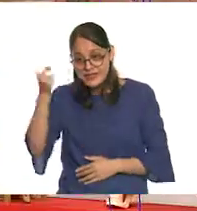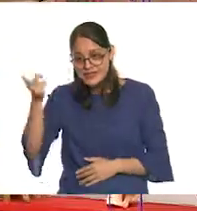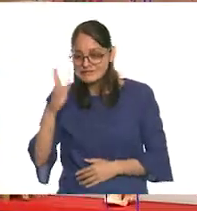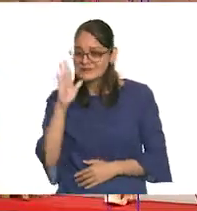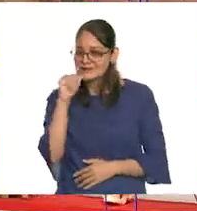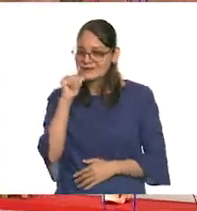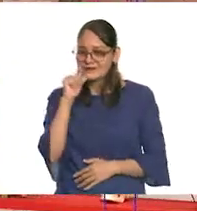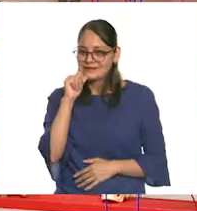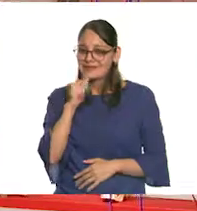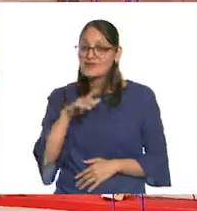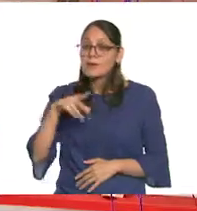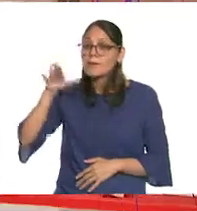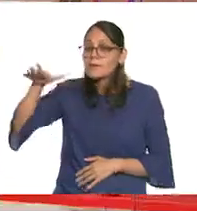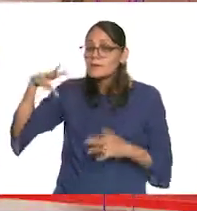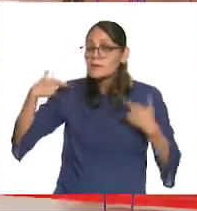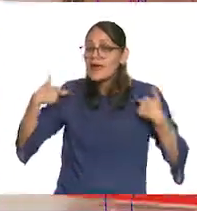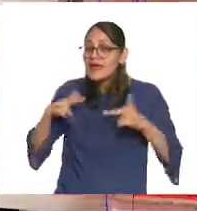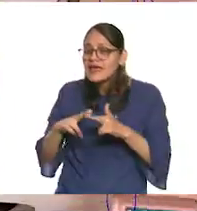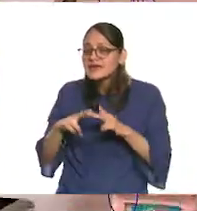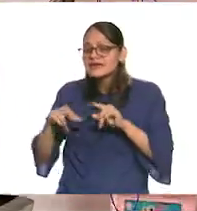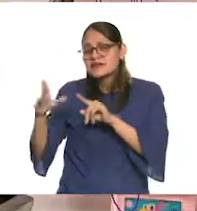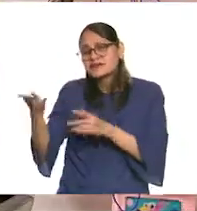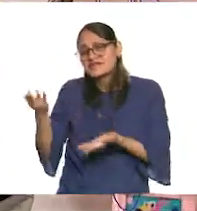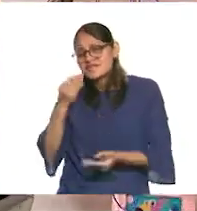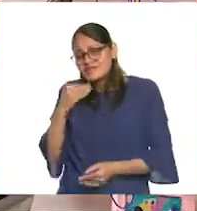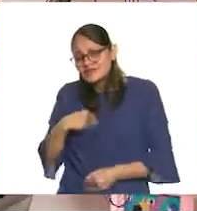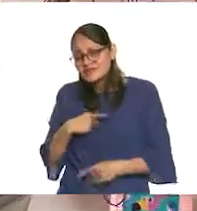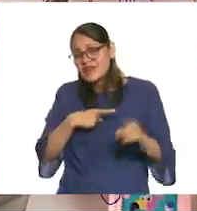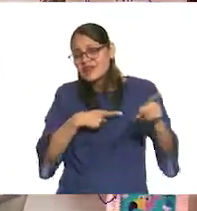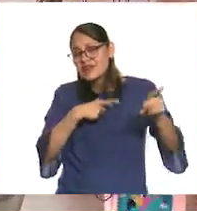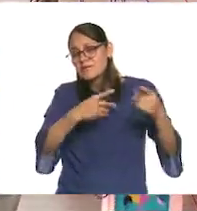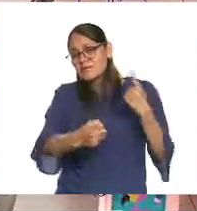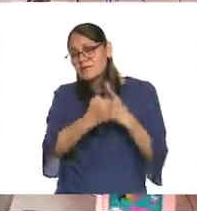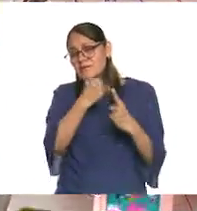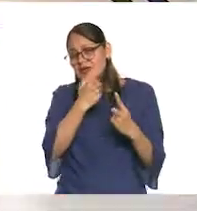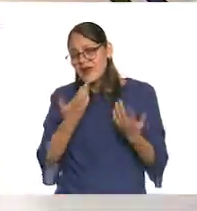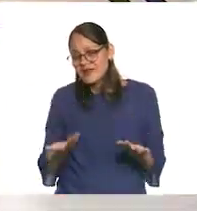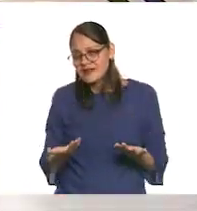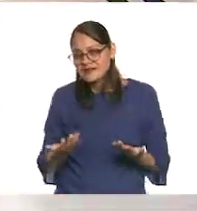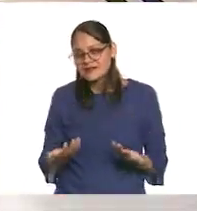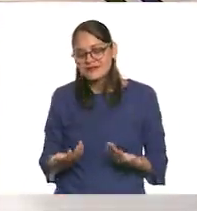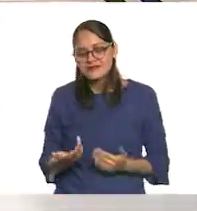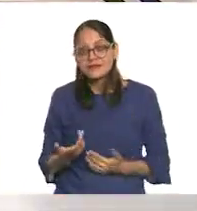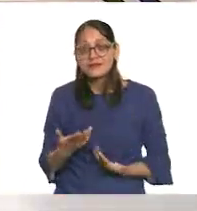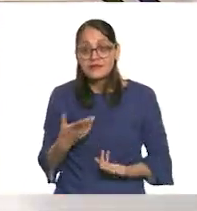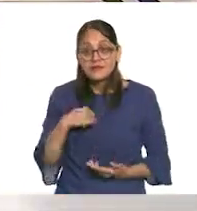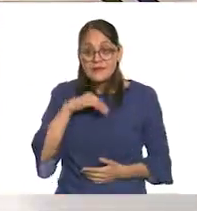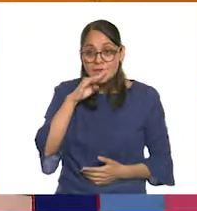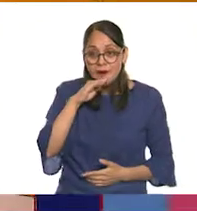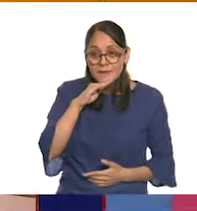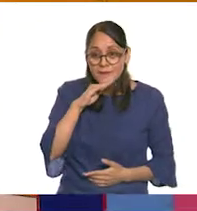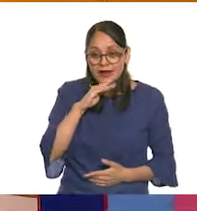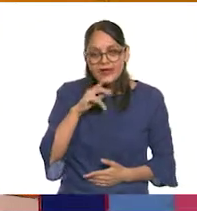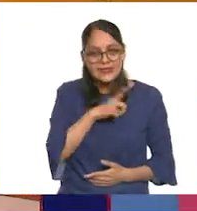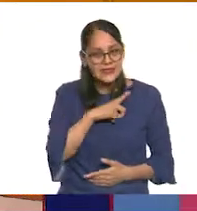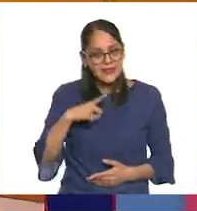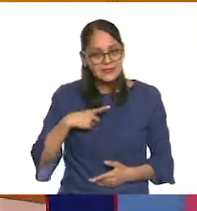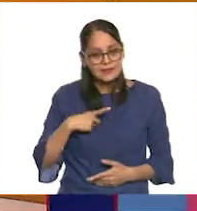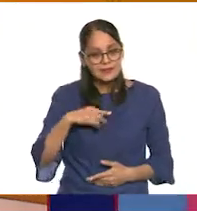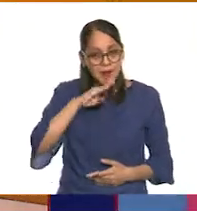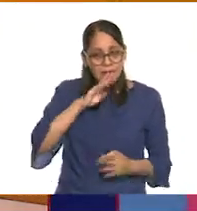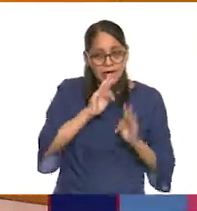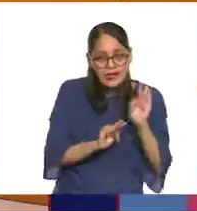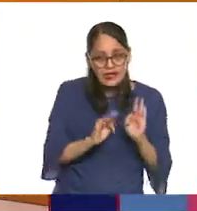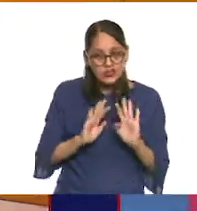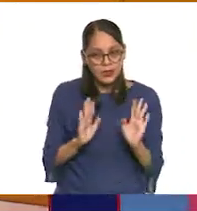sí estaba. Tenías que decirle, maestra Pati, no pegaron. maestra Pati! ¿Qué creen que pasó allá? Me pegaron. Y pues mi mamá tenía que actuar como maestra.